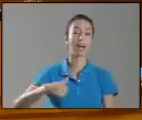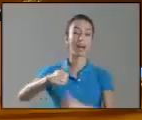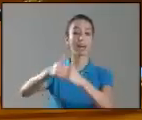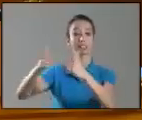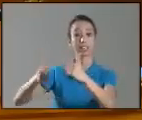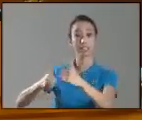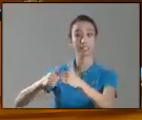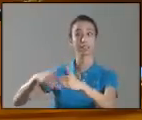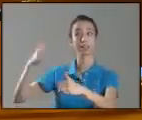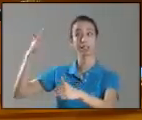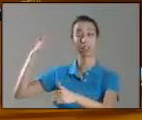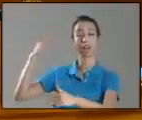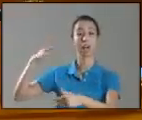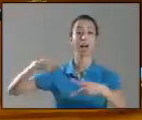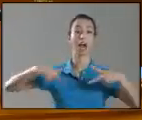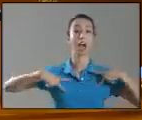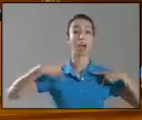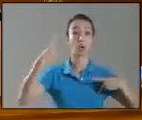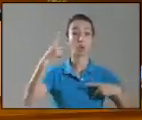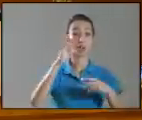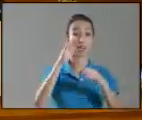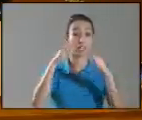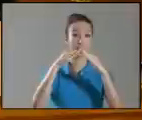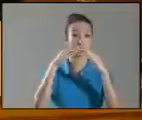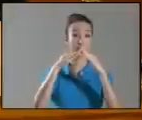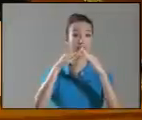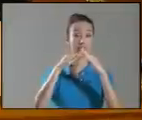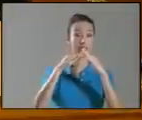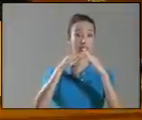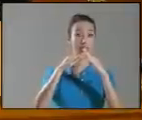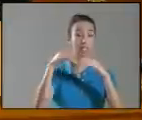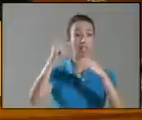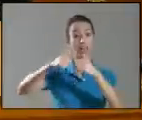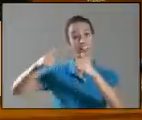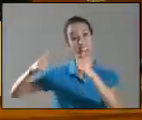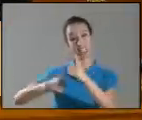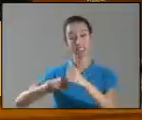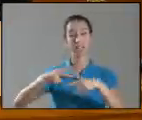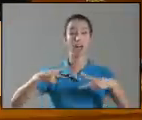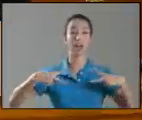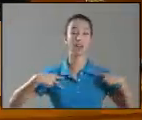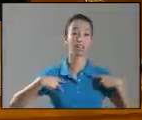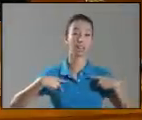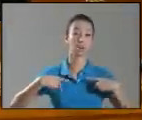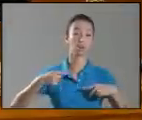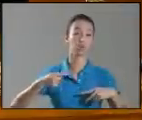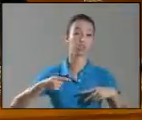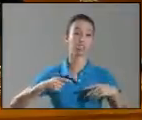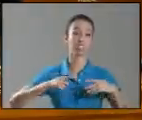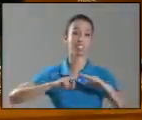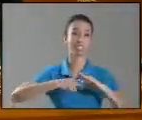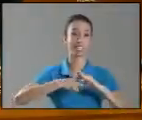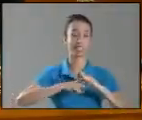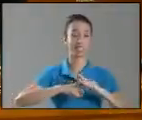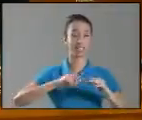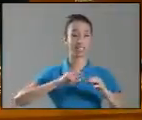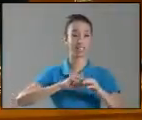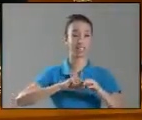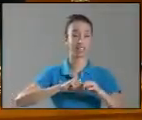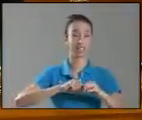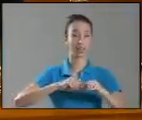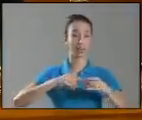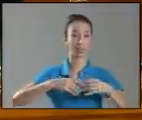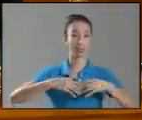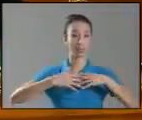apurarme. Aquí atrás, ahí atrás, había una casa. Aquí atrás